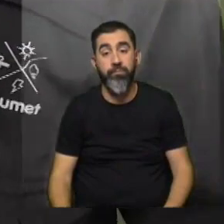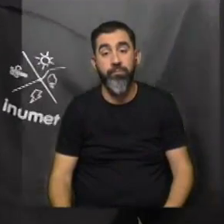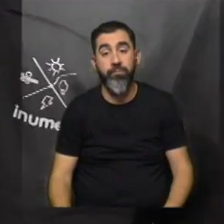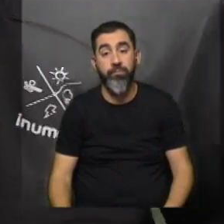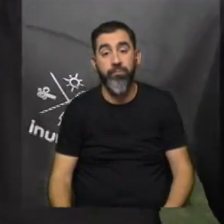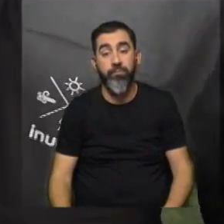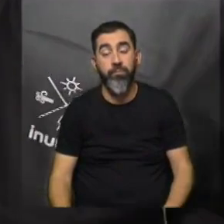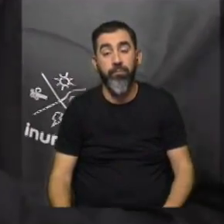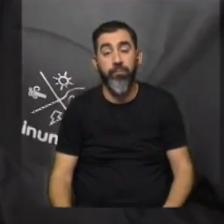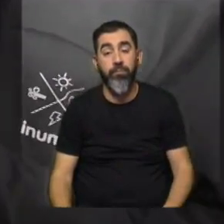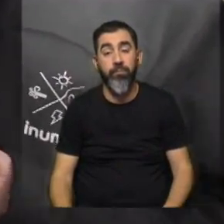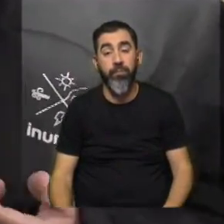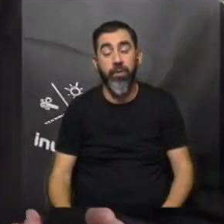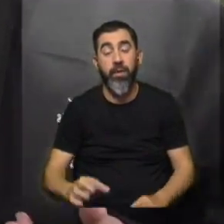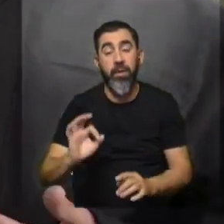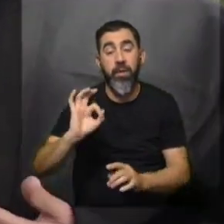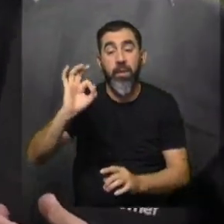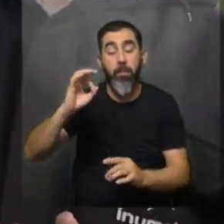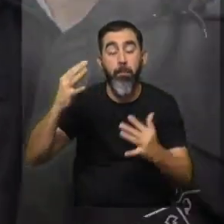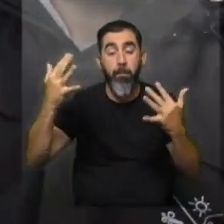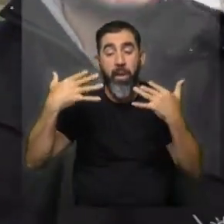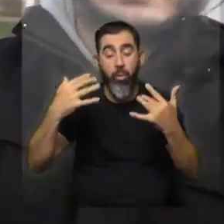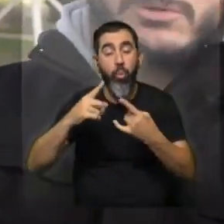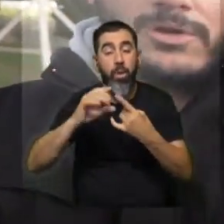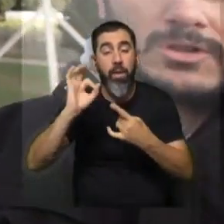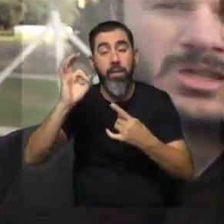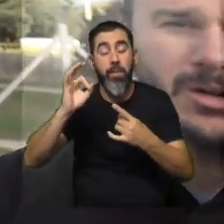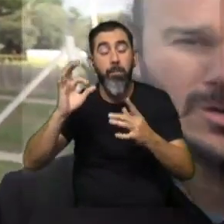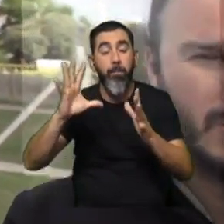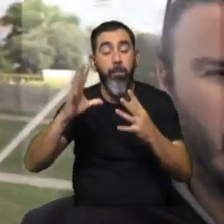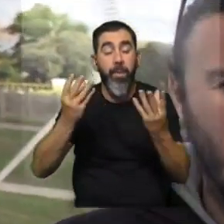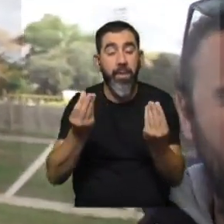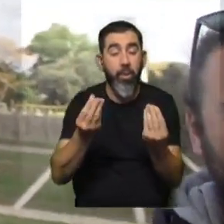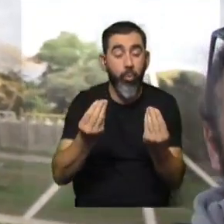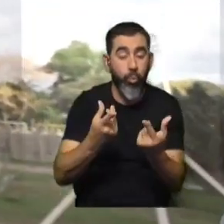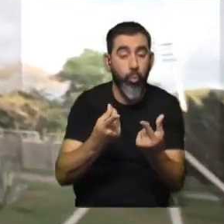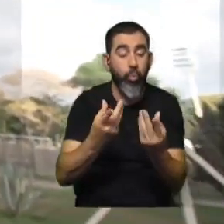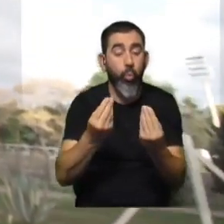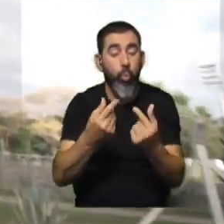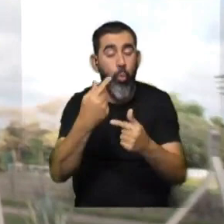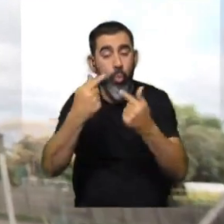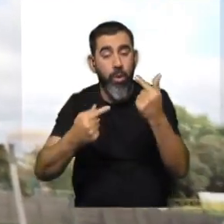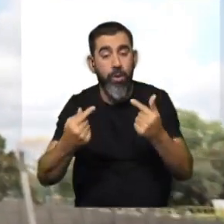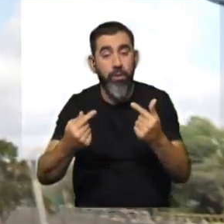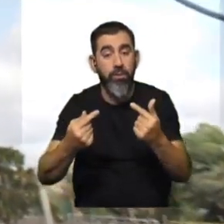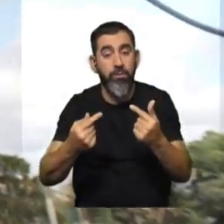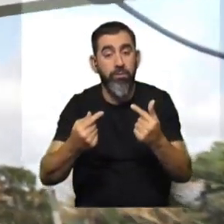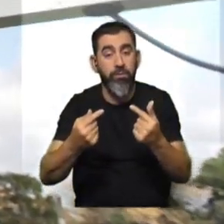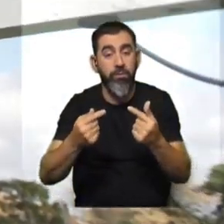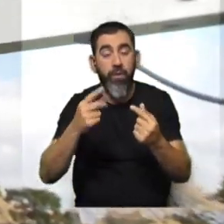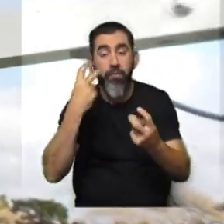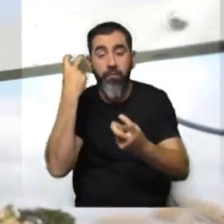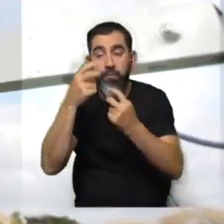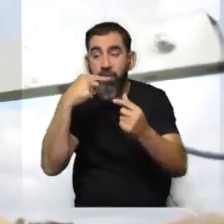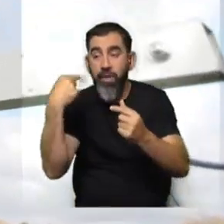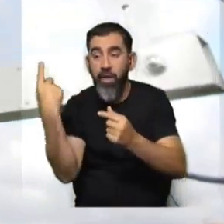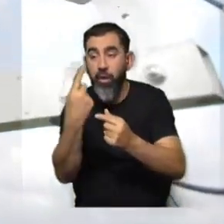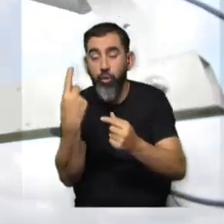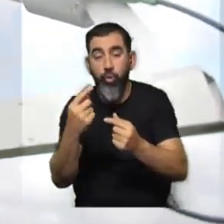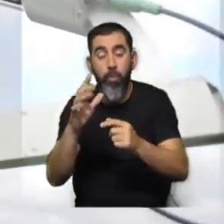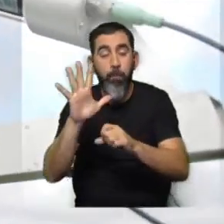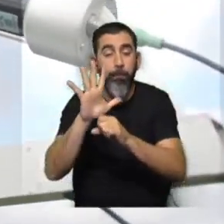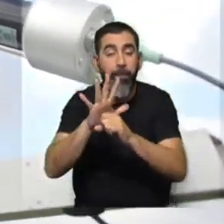mide las variables temperatura del aire, temperatura del punto de rocío, humedad relativa, intensidad y dirección del viento, presión